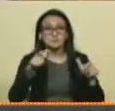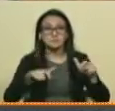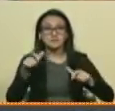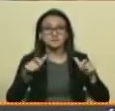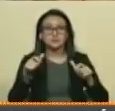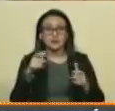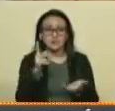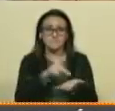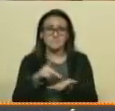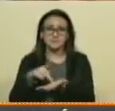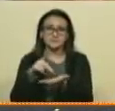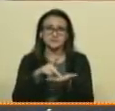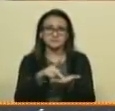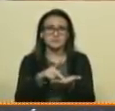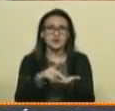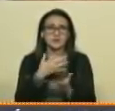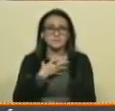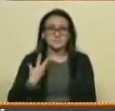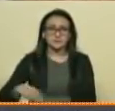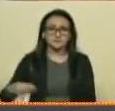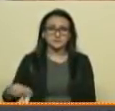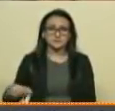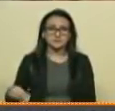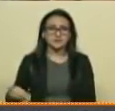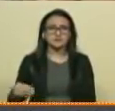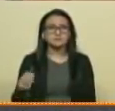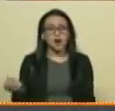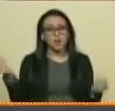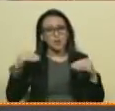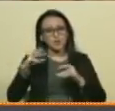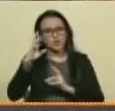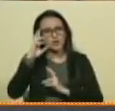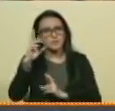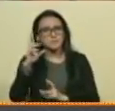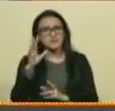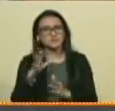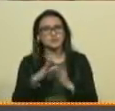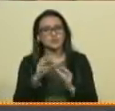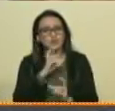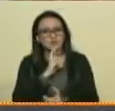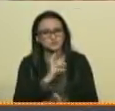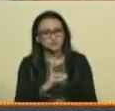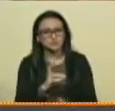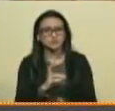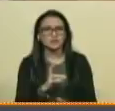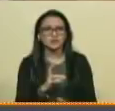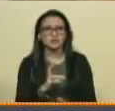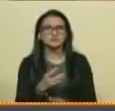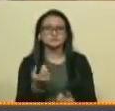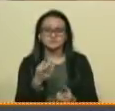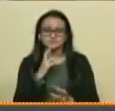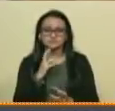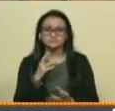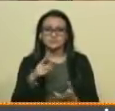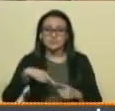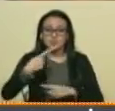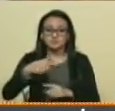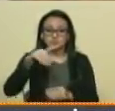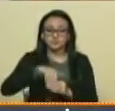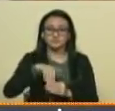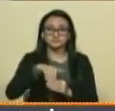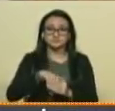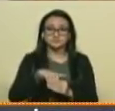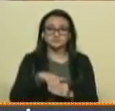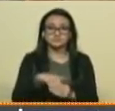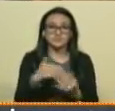van a participar en la contienda presidencial firmen un acuerdo de respeto a los resultados que se generen en los próximos comicios. Vamos